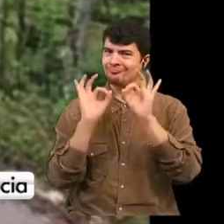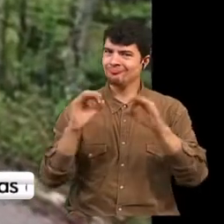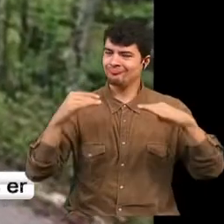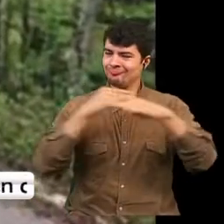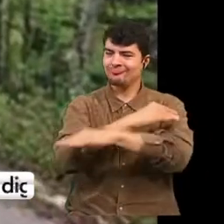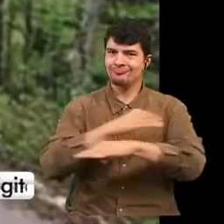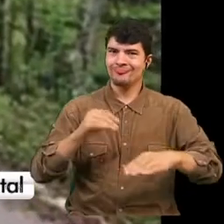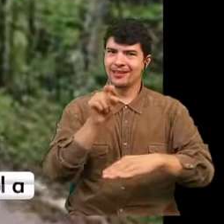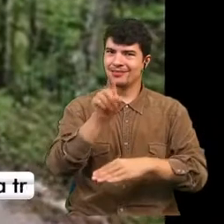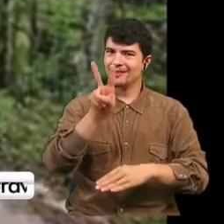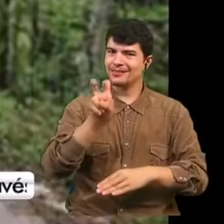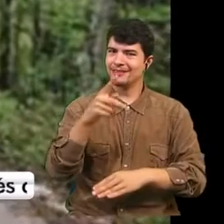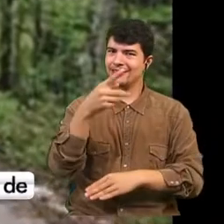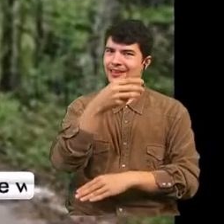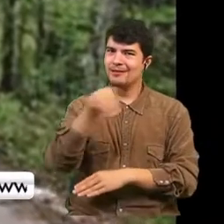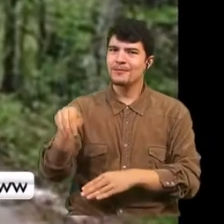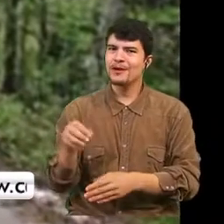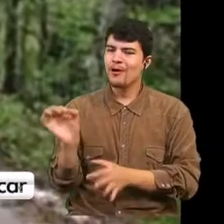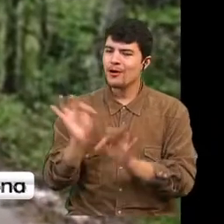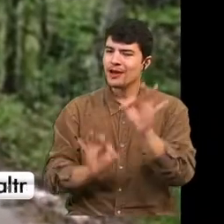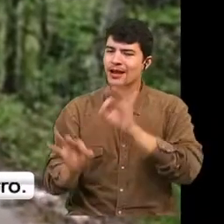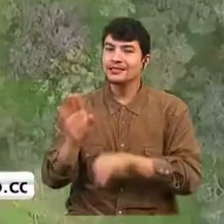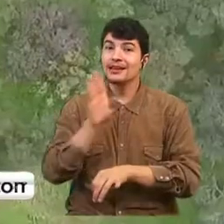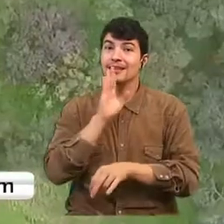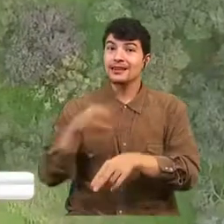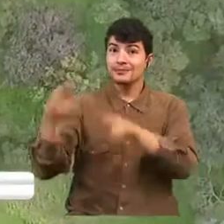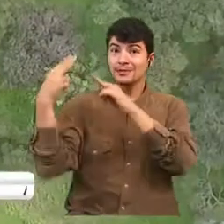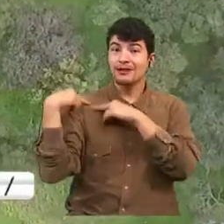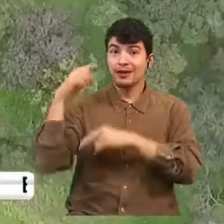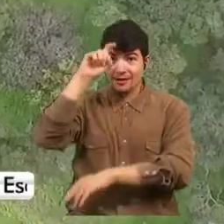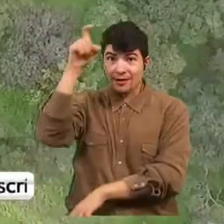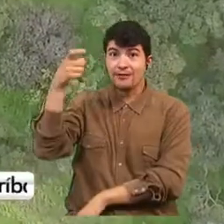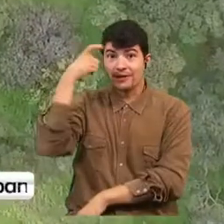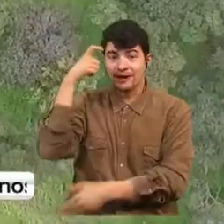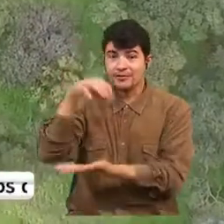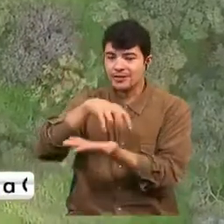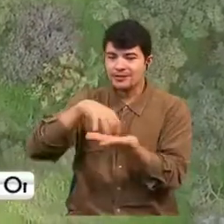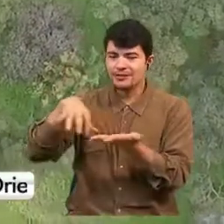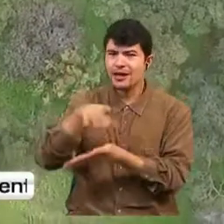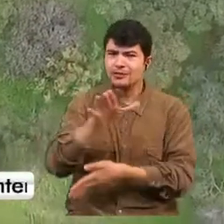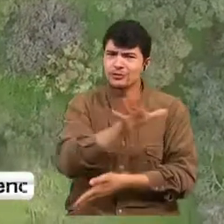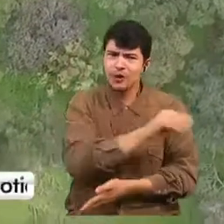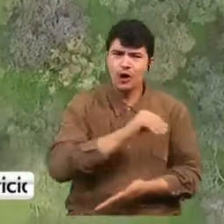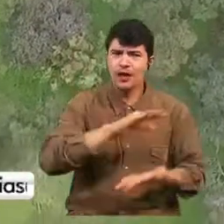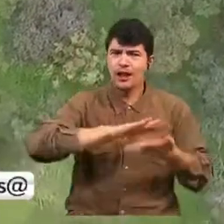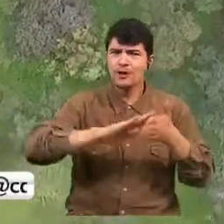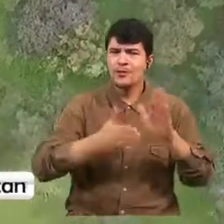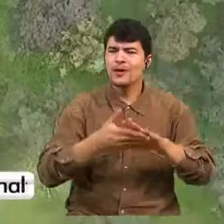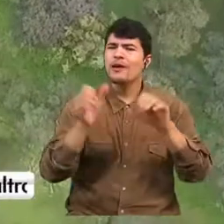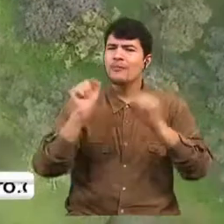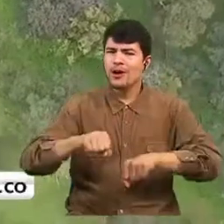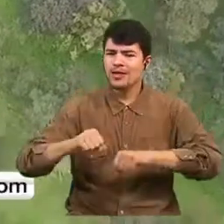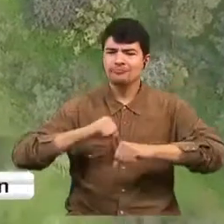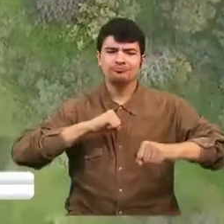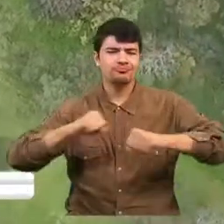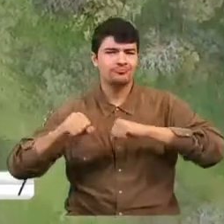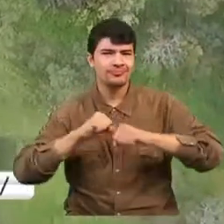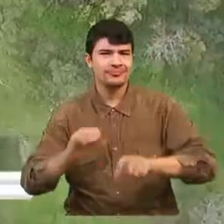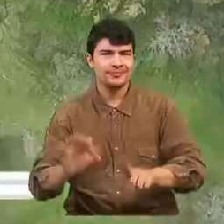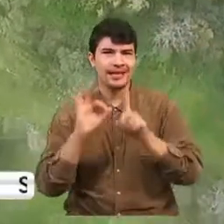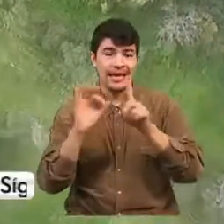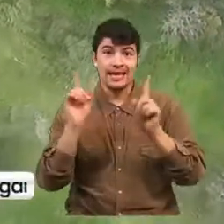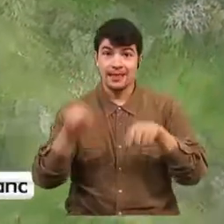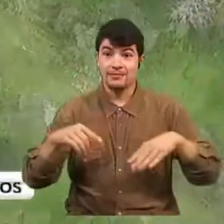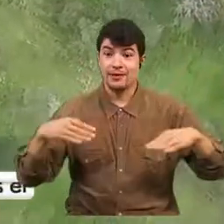kilómetros arreglados por la Gobernación de Santander para que toda esa comunidad pueda desplazarse de una forma segura y también las vías